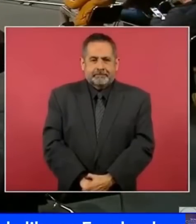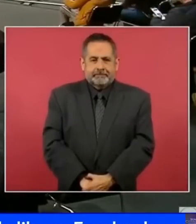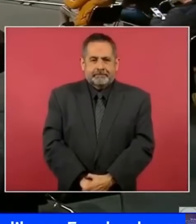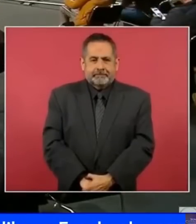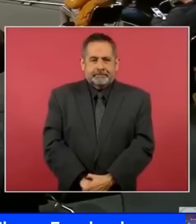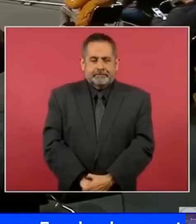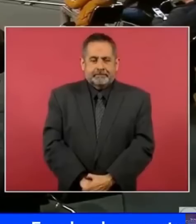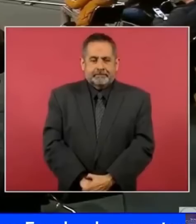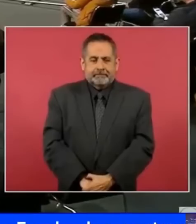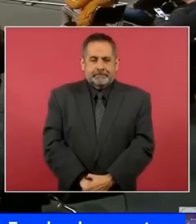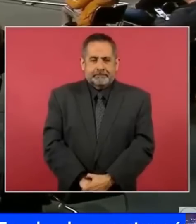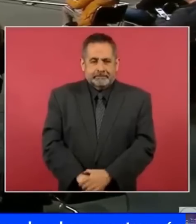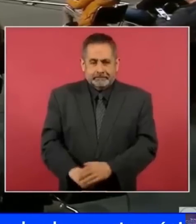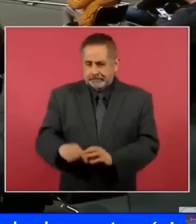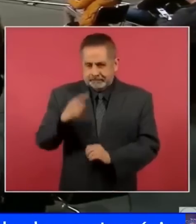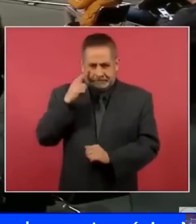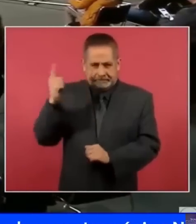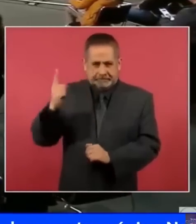Miren esto.